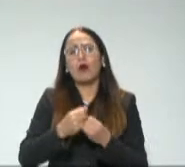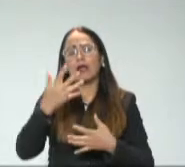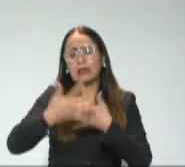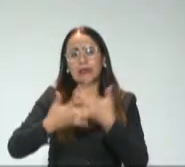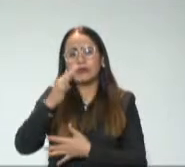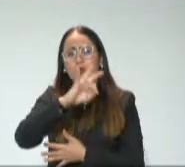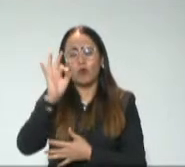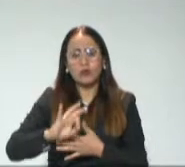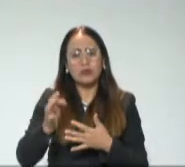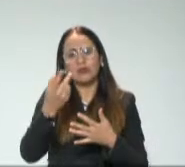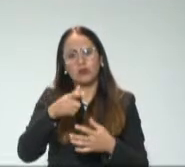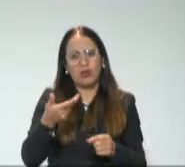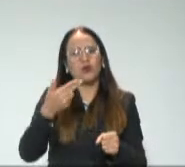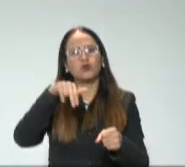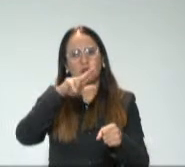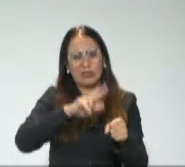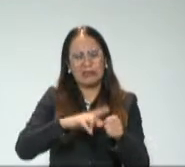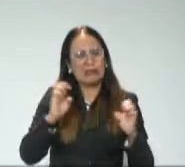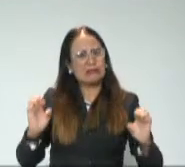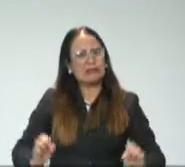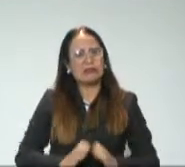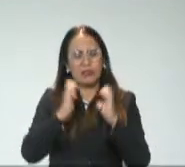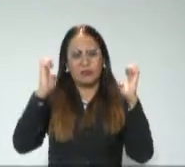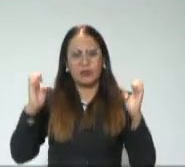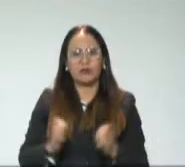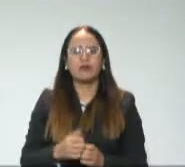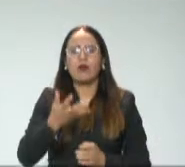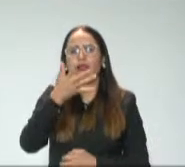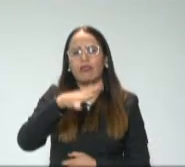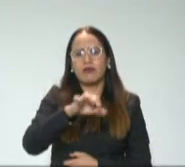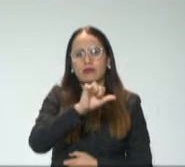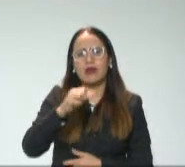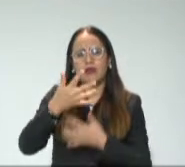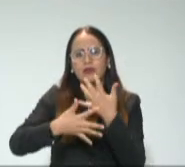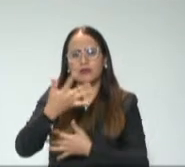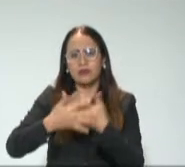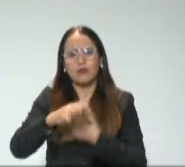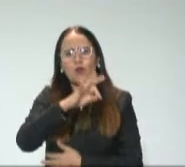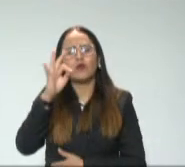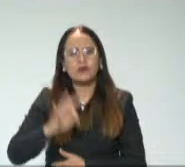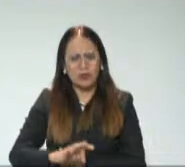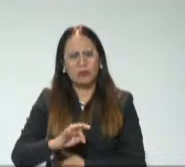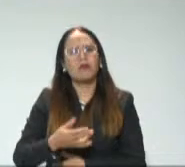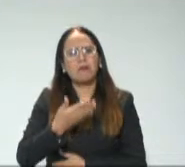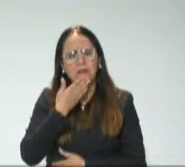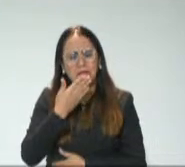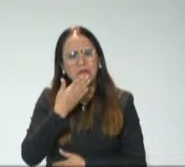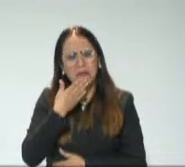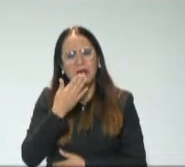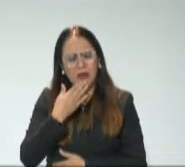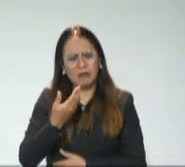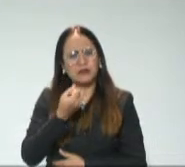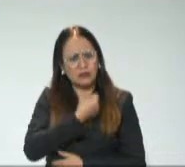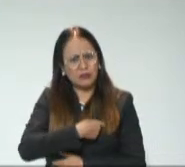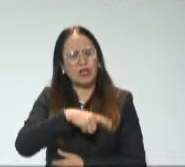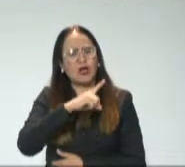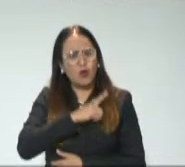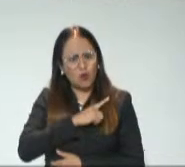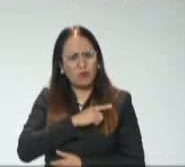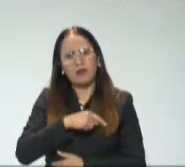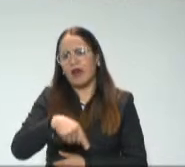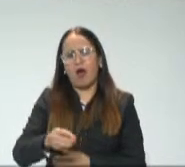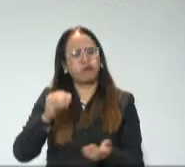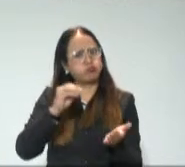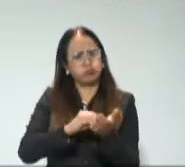intensiva también sabemos que de 10 a 15% de la población no se recupera y sigue con un covid que se ha denominado covid largo y